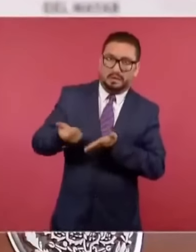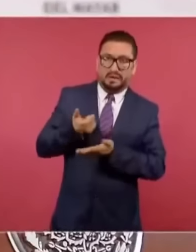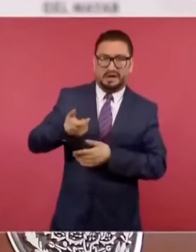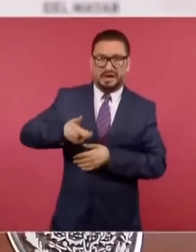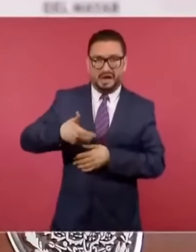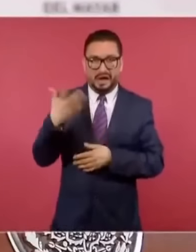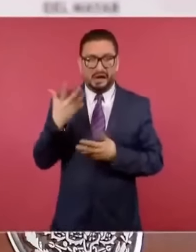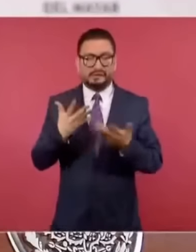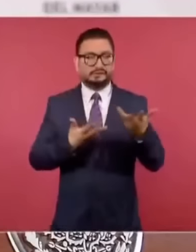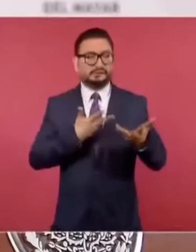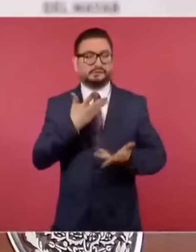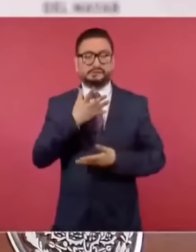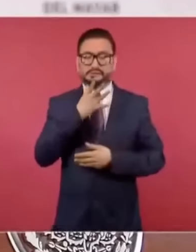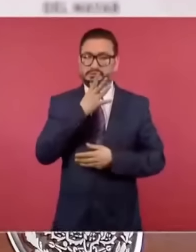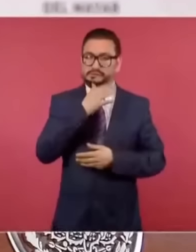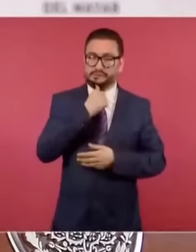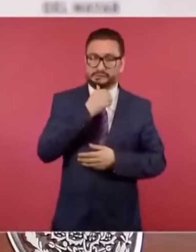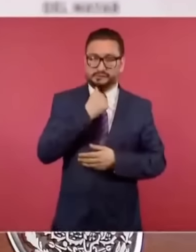porque